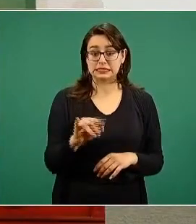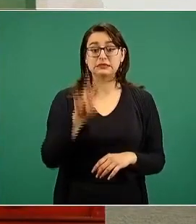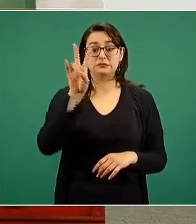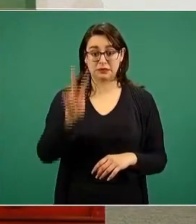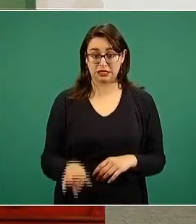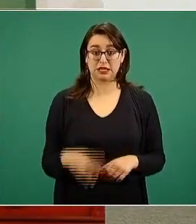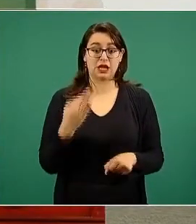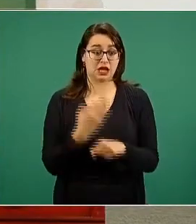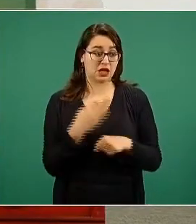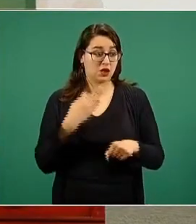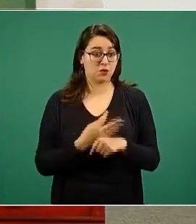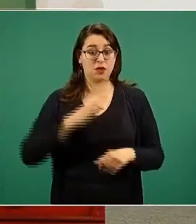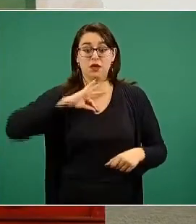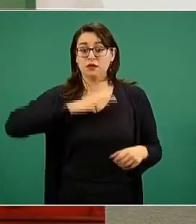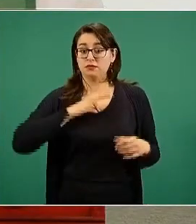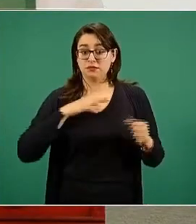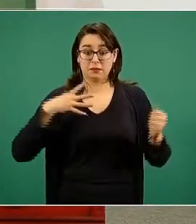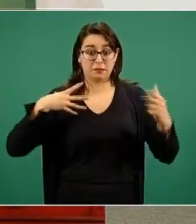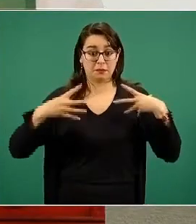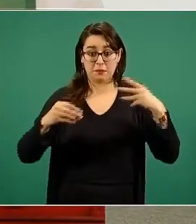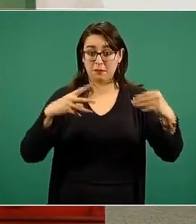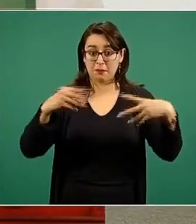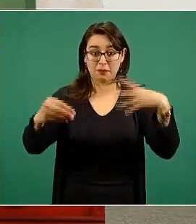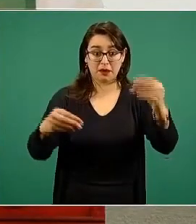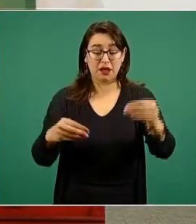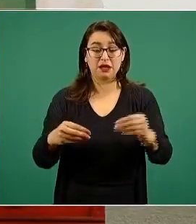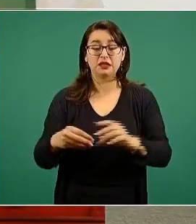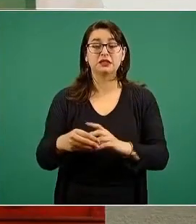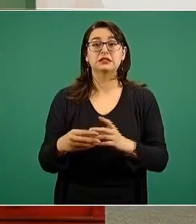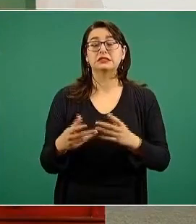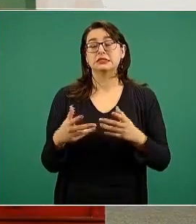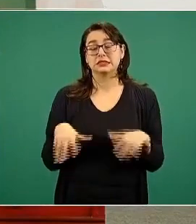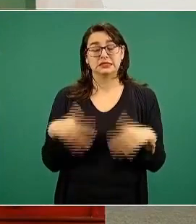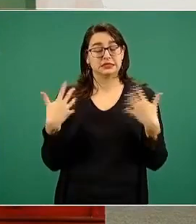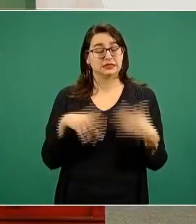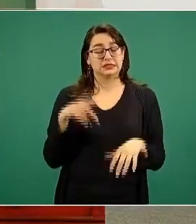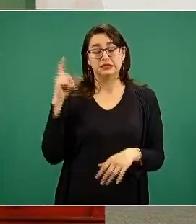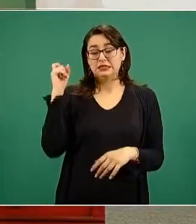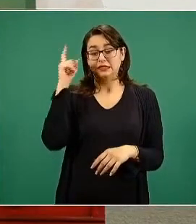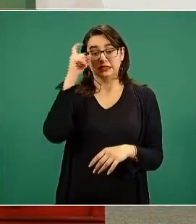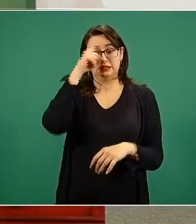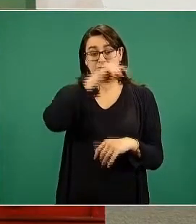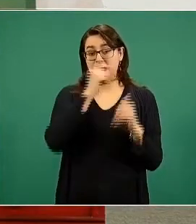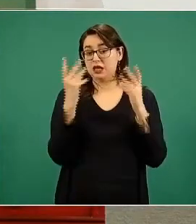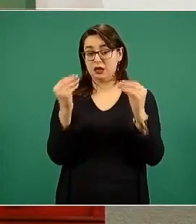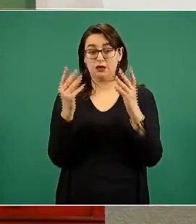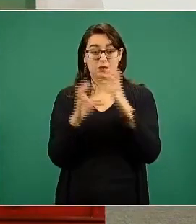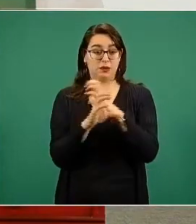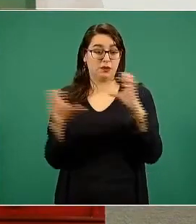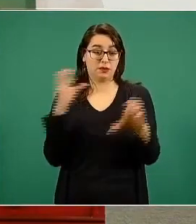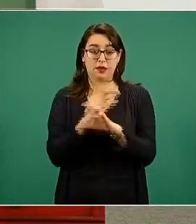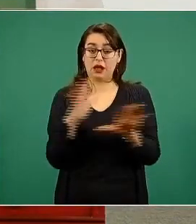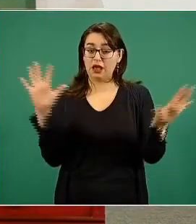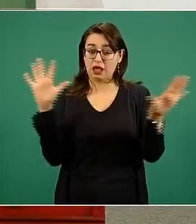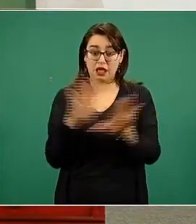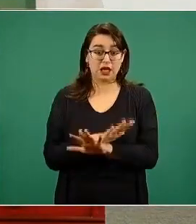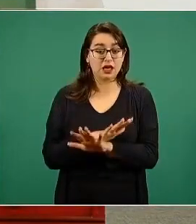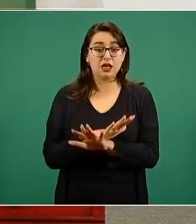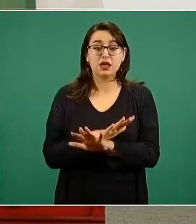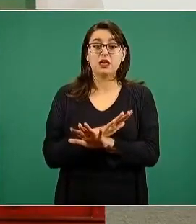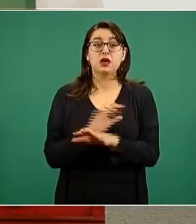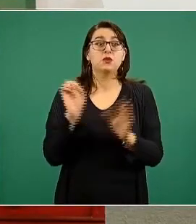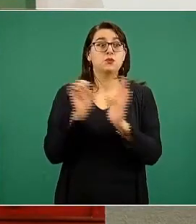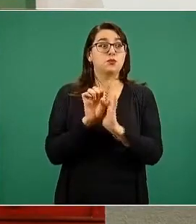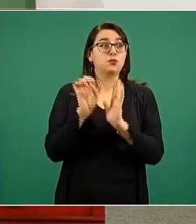epidemia, esta pandemia nos ha roto muchos esquemas, ¿no? Por ejemplo, uno de ellos